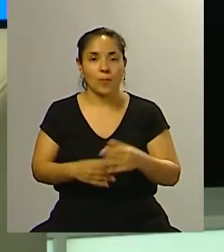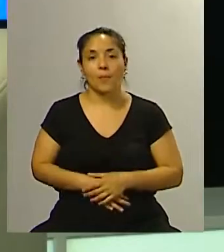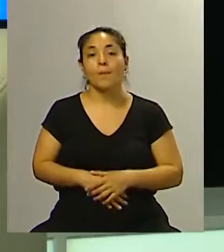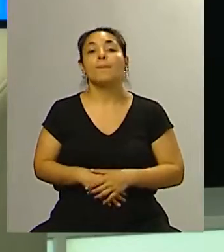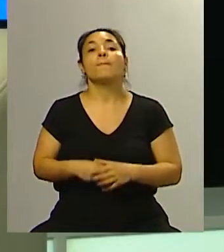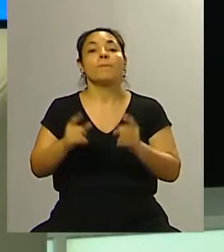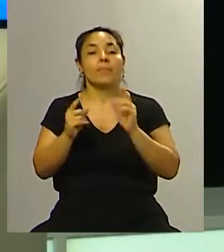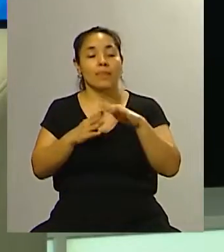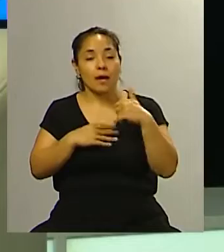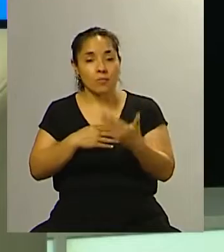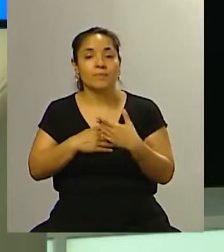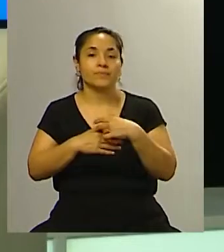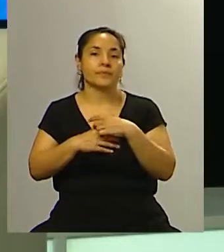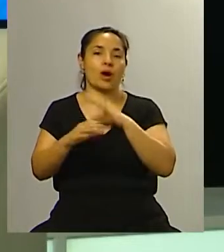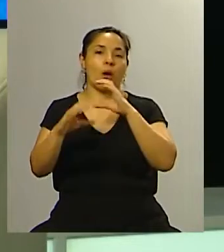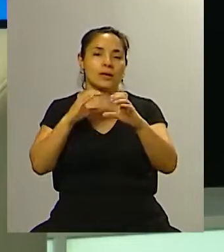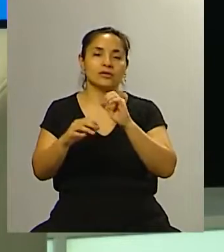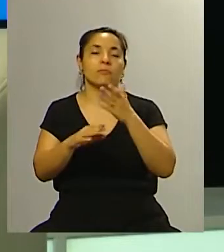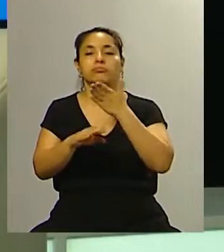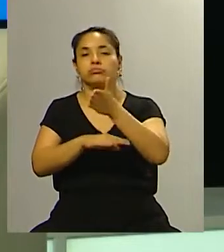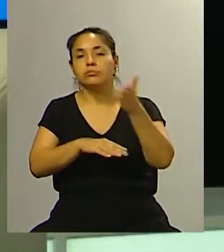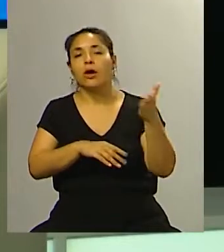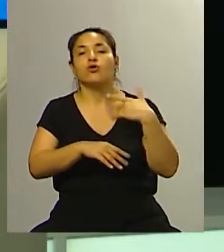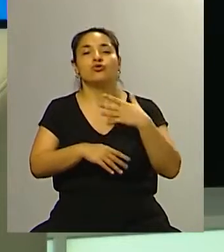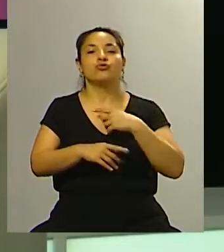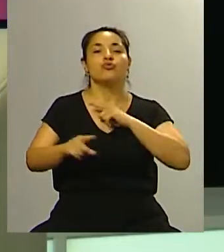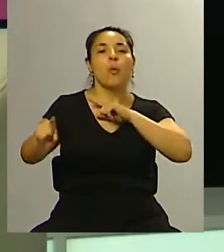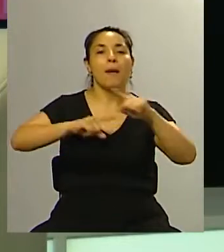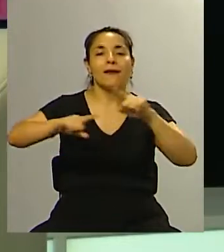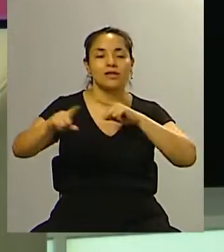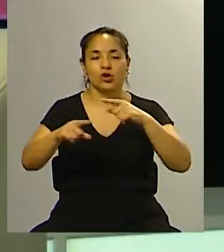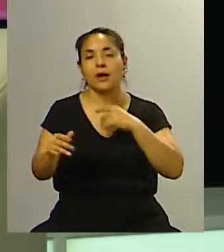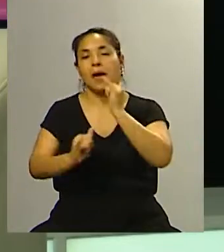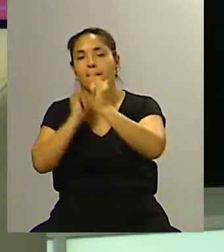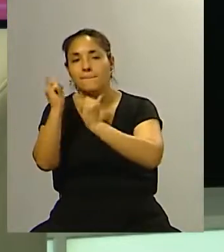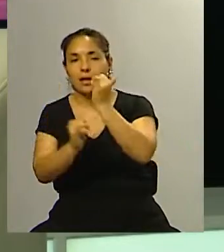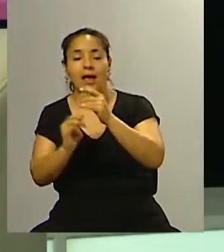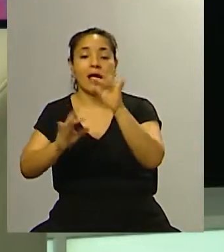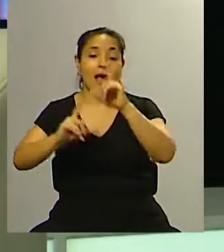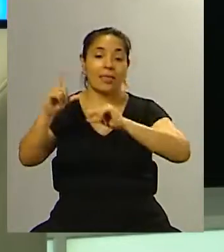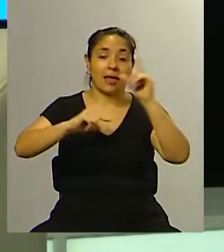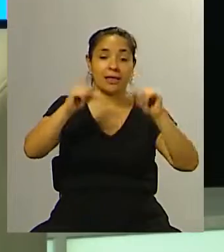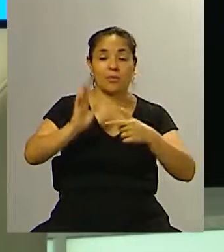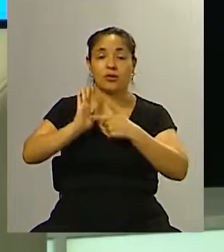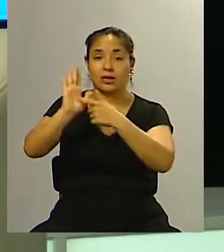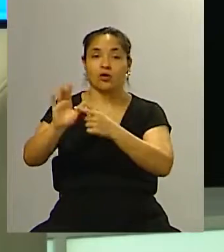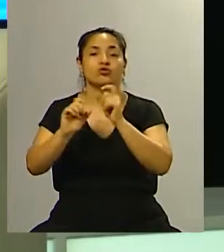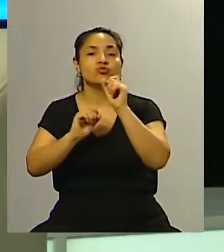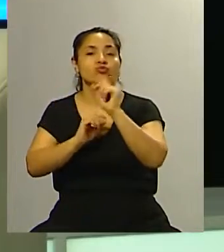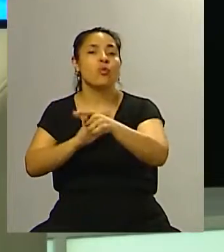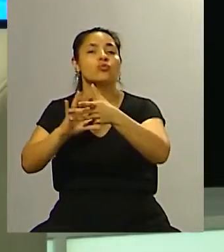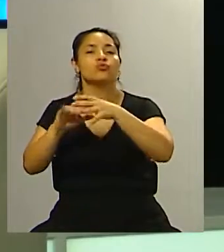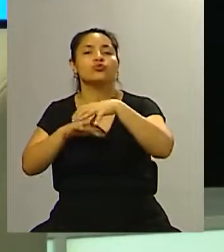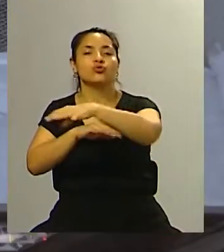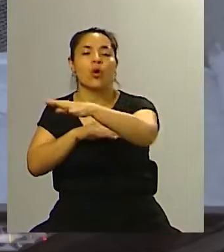los diferentes recorridos comunicacionales, hablamos con los supervisores y les mostramos las estadísticas de su supervisión, de las escuelas que